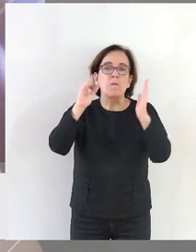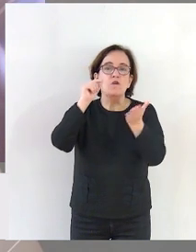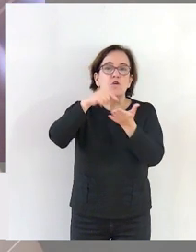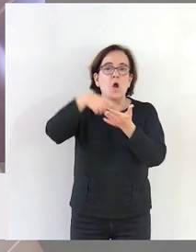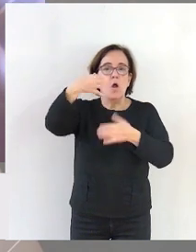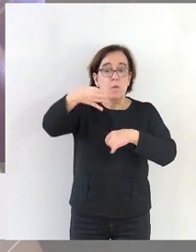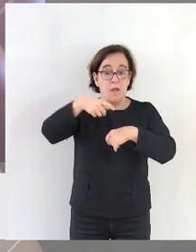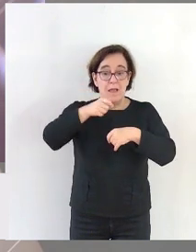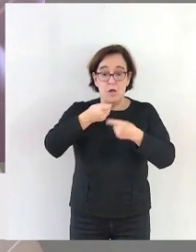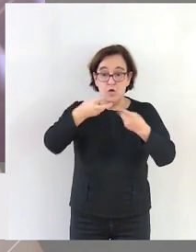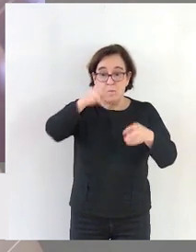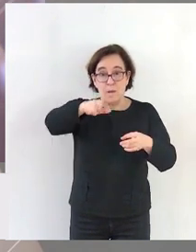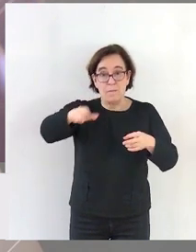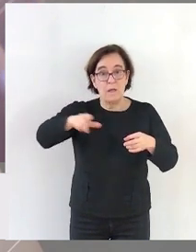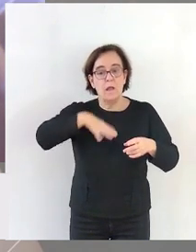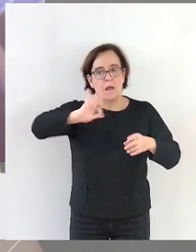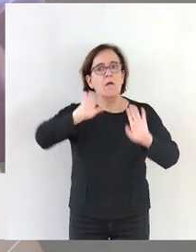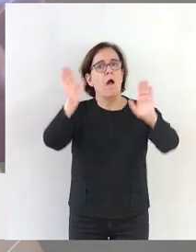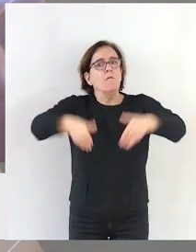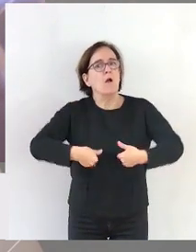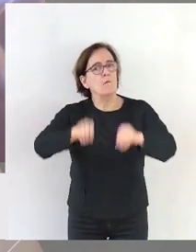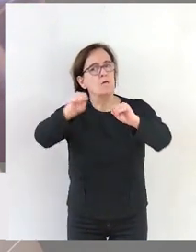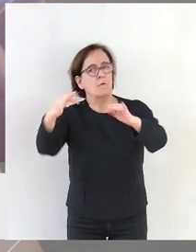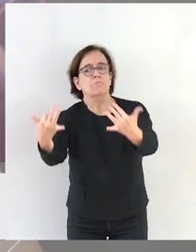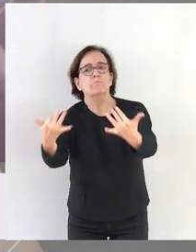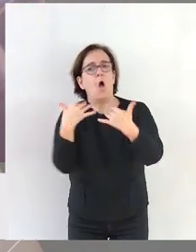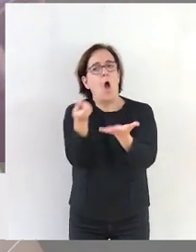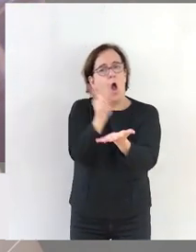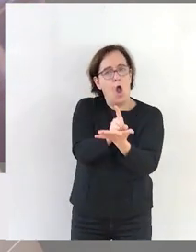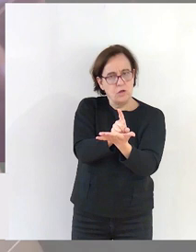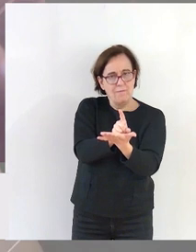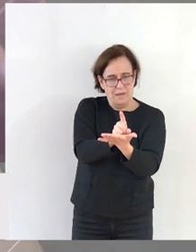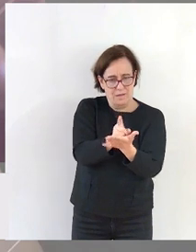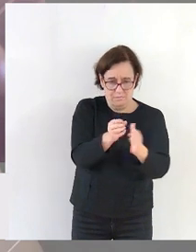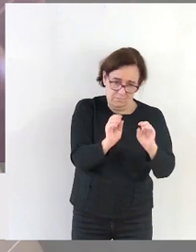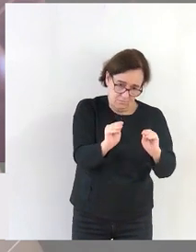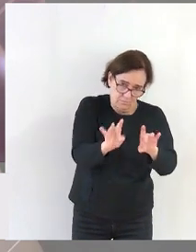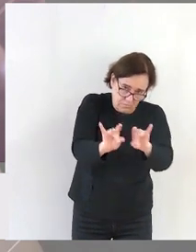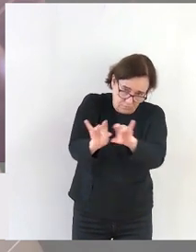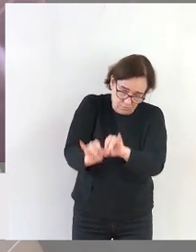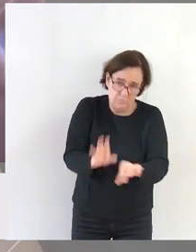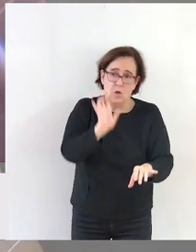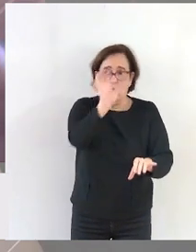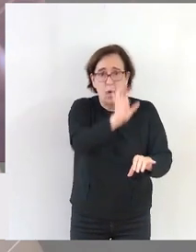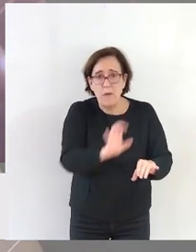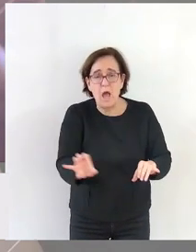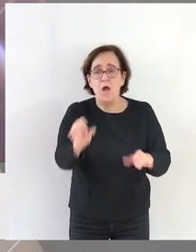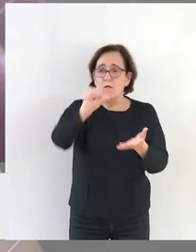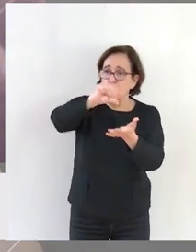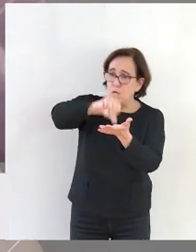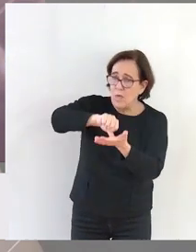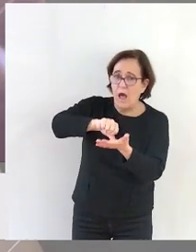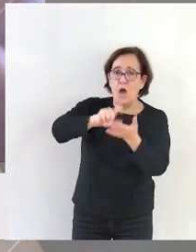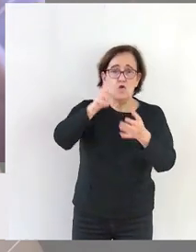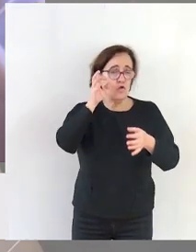todo este número de personas es capaz de volver a su lugar de origen a su a su comunidad a su ciudad a